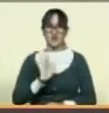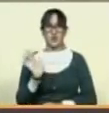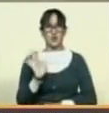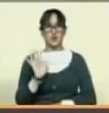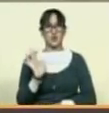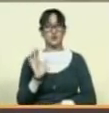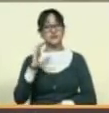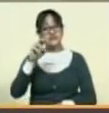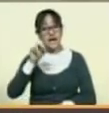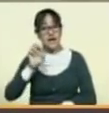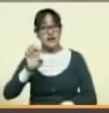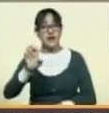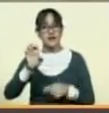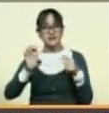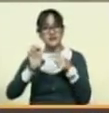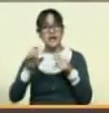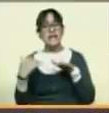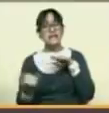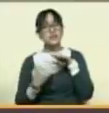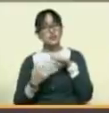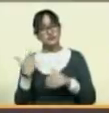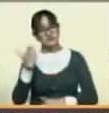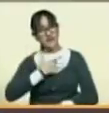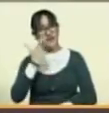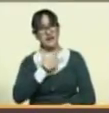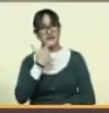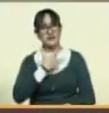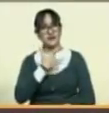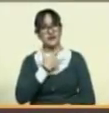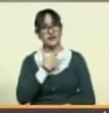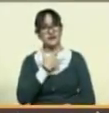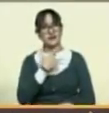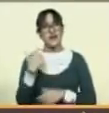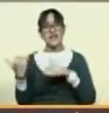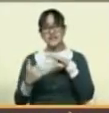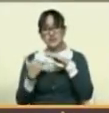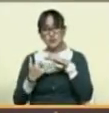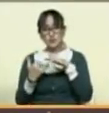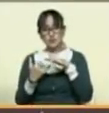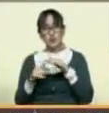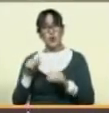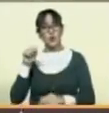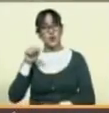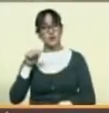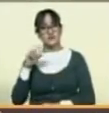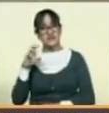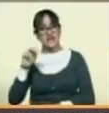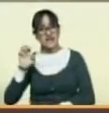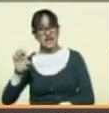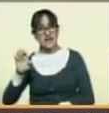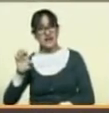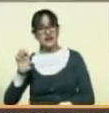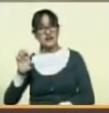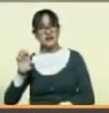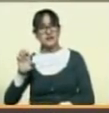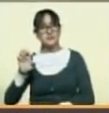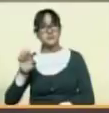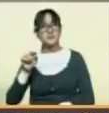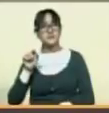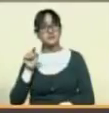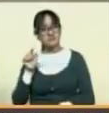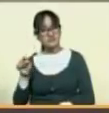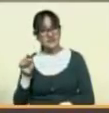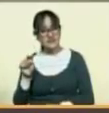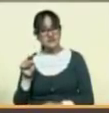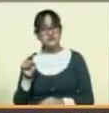El Consejo Nacional Electoral es una institución seria, es una institución que está